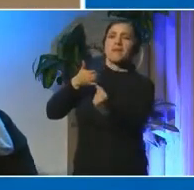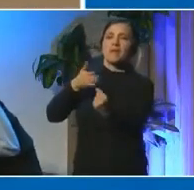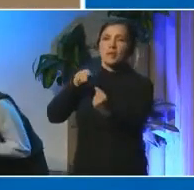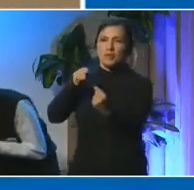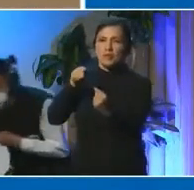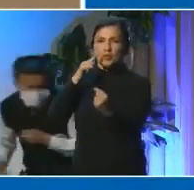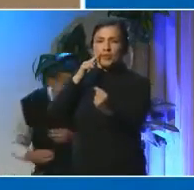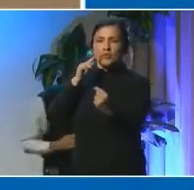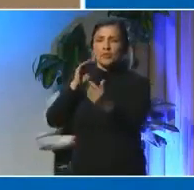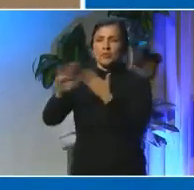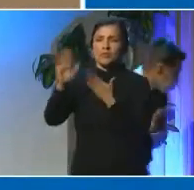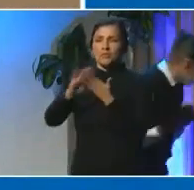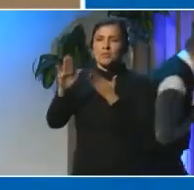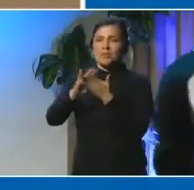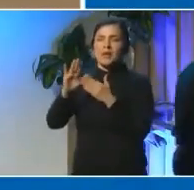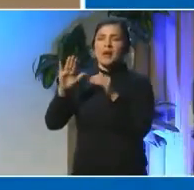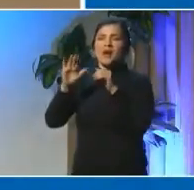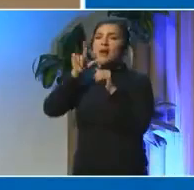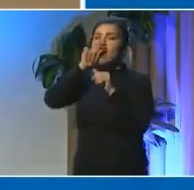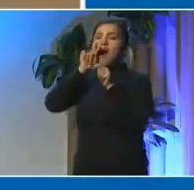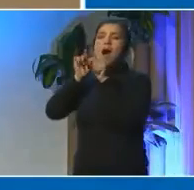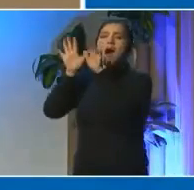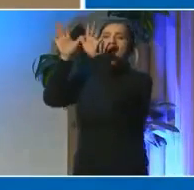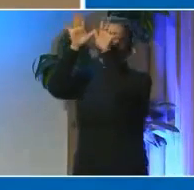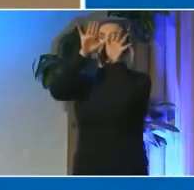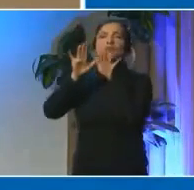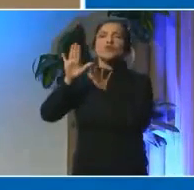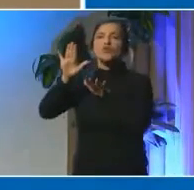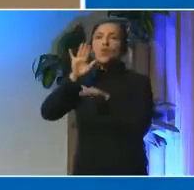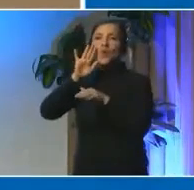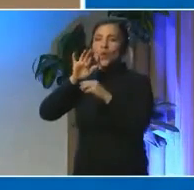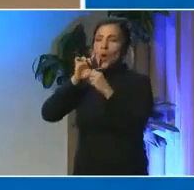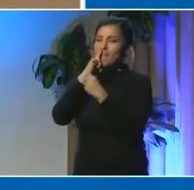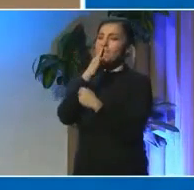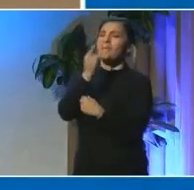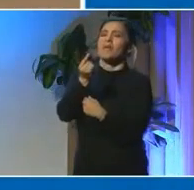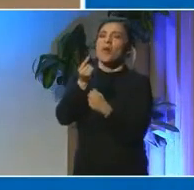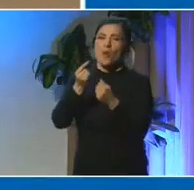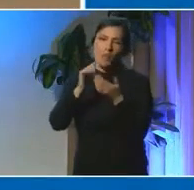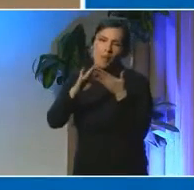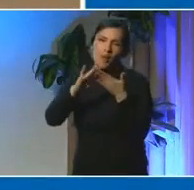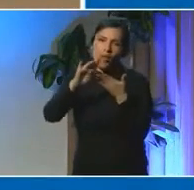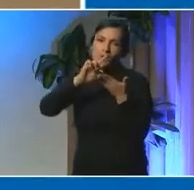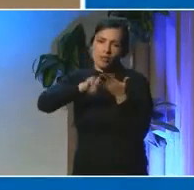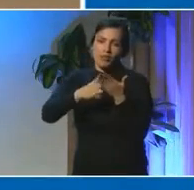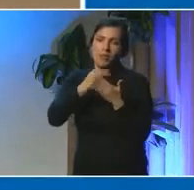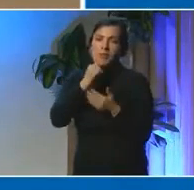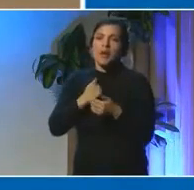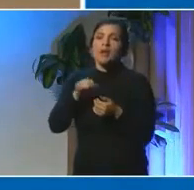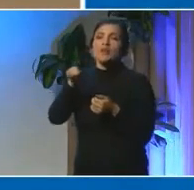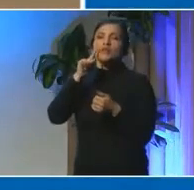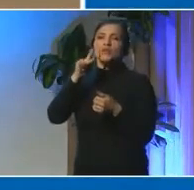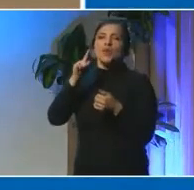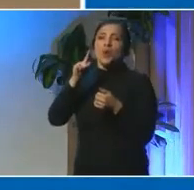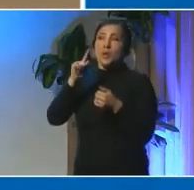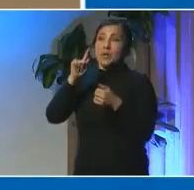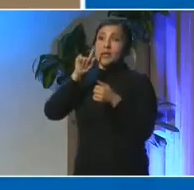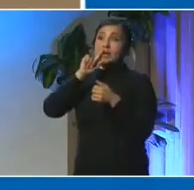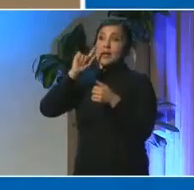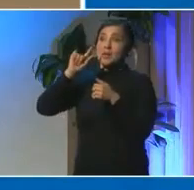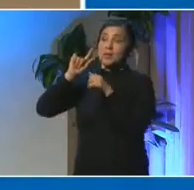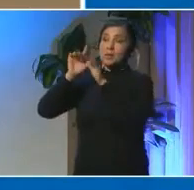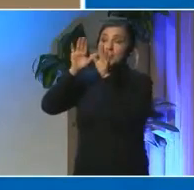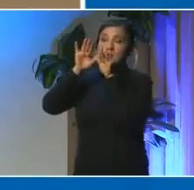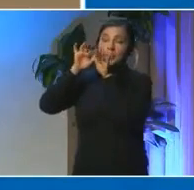también está en Colombia y que logra sumergirse en en en el agua con muy poca fricción y lograron a